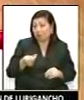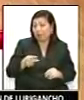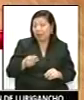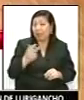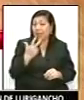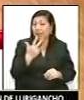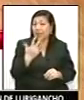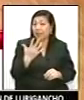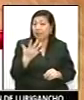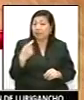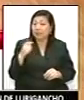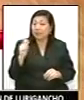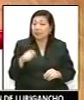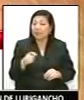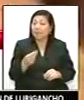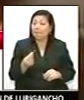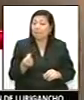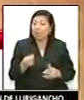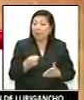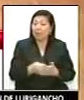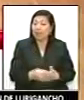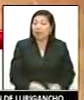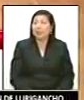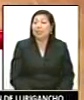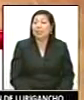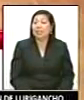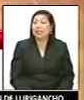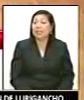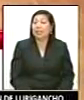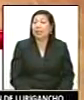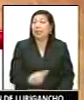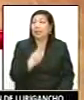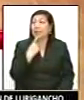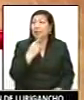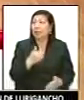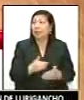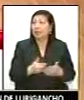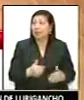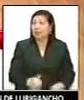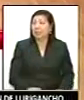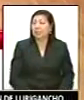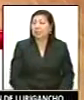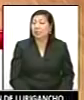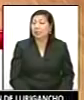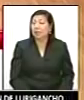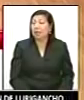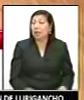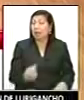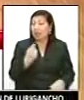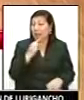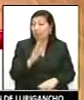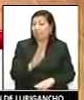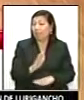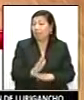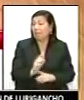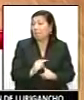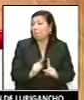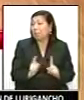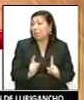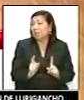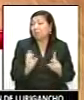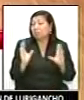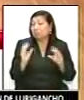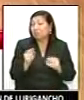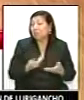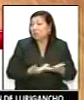un 35% sobre el valor de la remuneración ordinaria que percibía en el horario diurno, salvo que